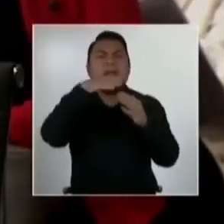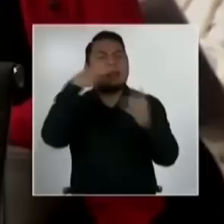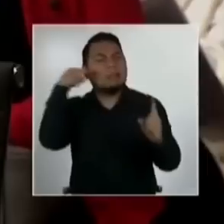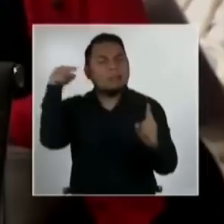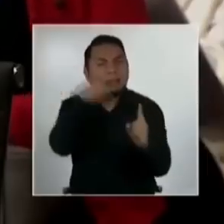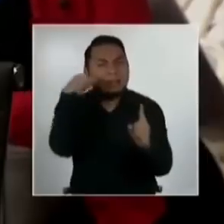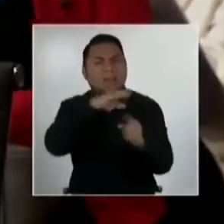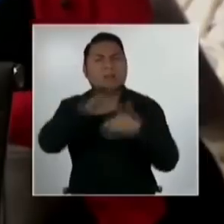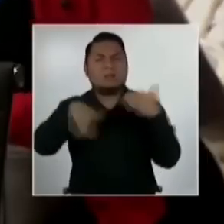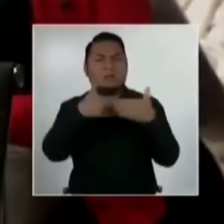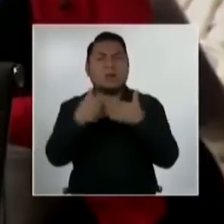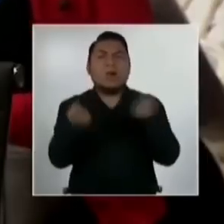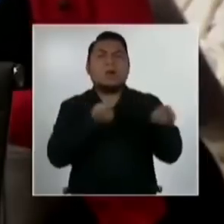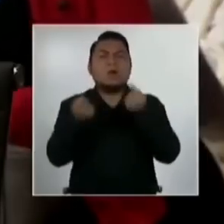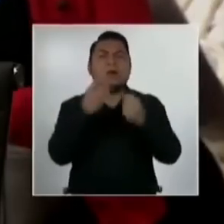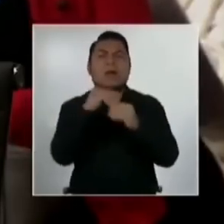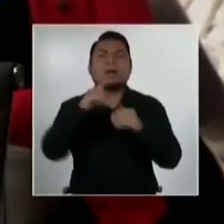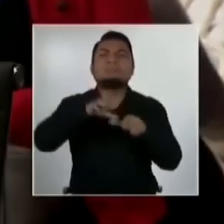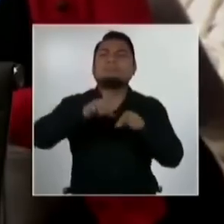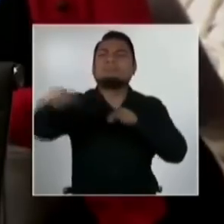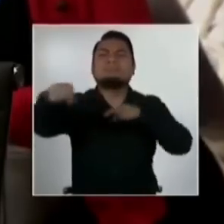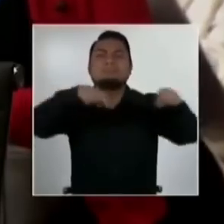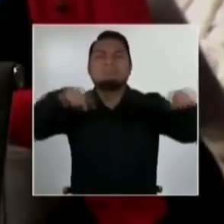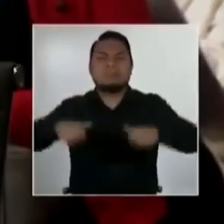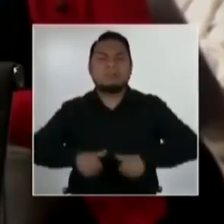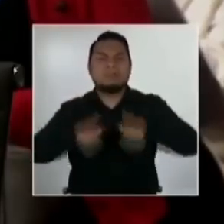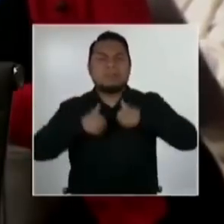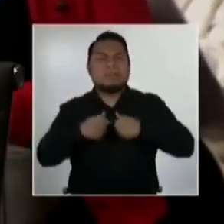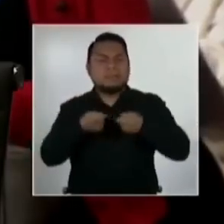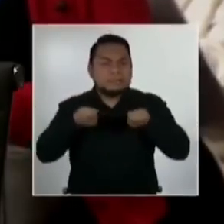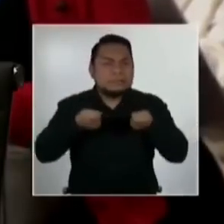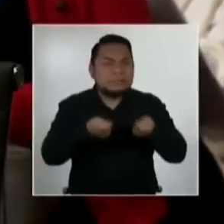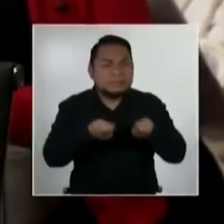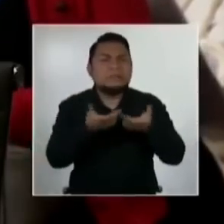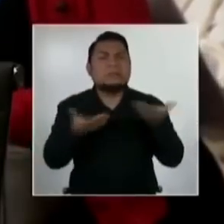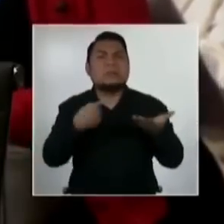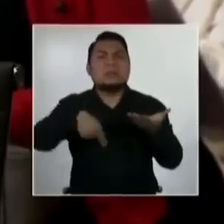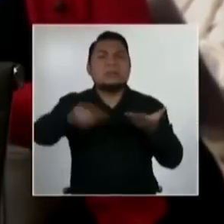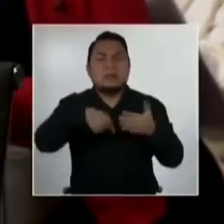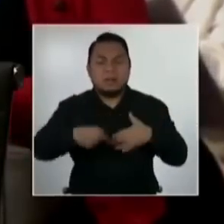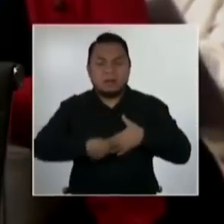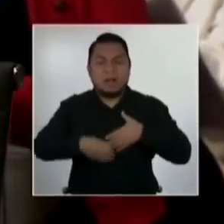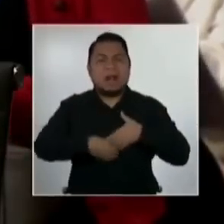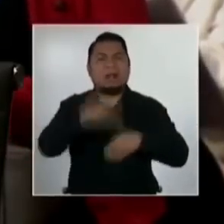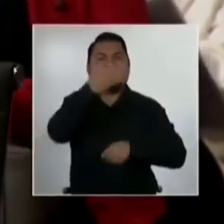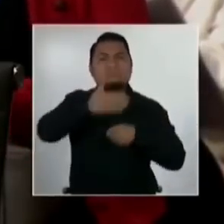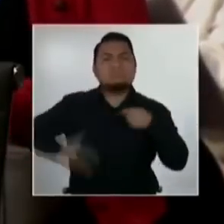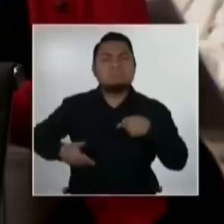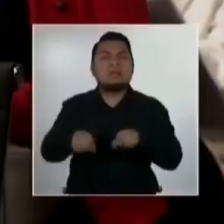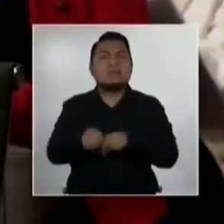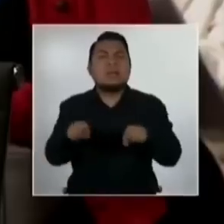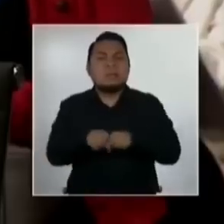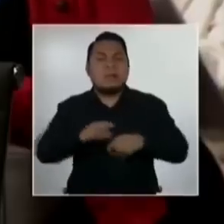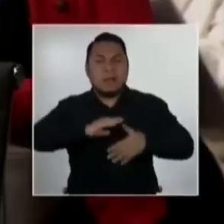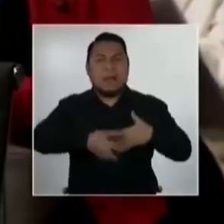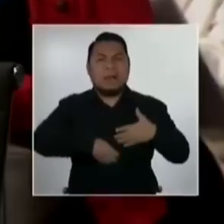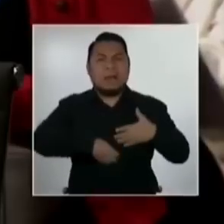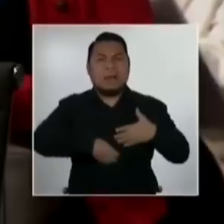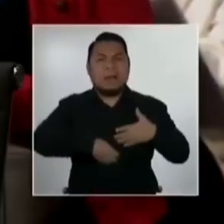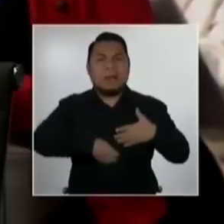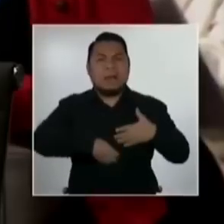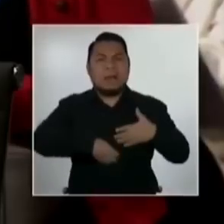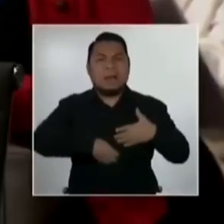victimizadas por estructuras de control demográfico, siendo forzadas a la esterilización, el aborto y la